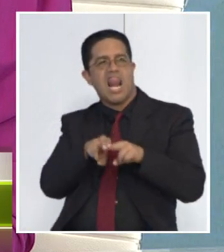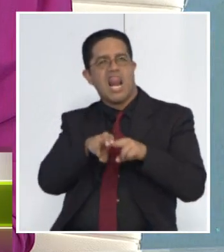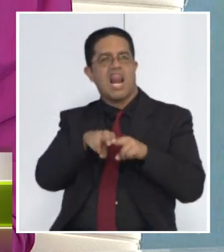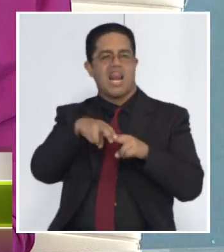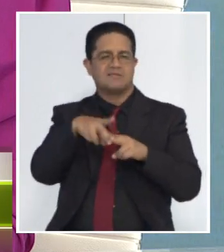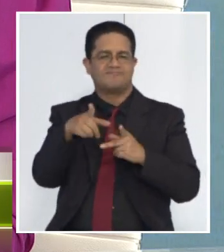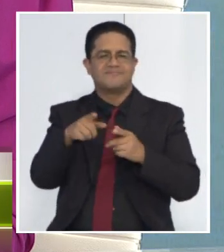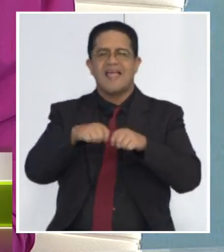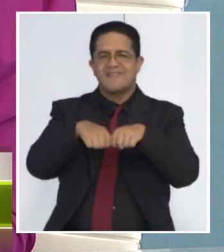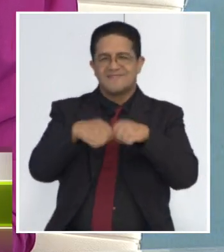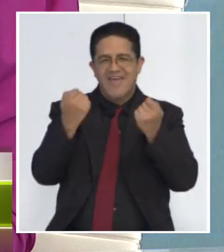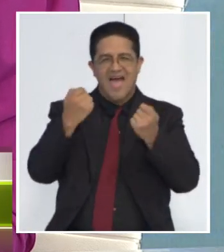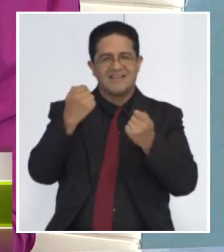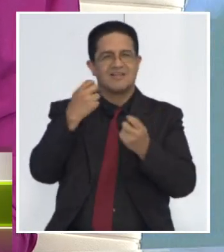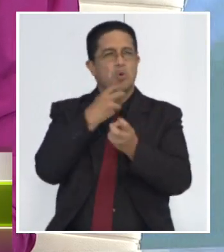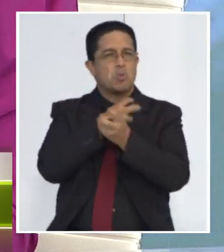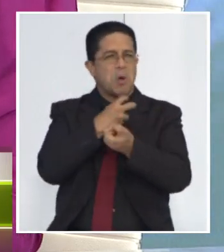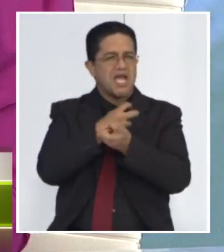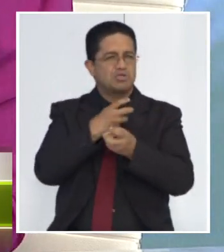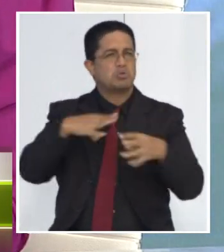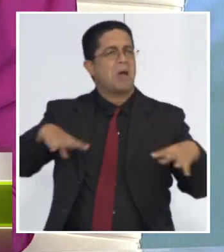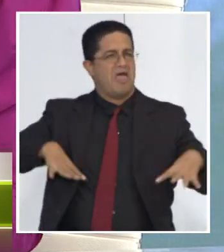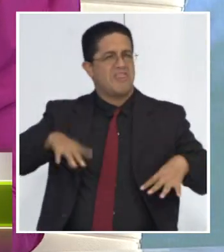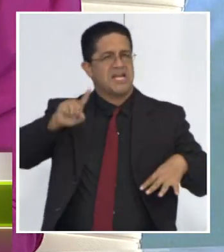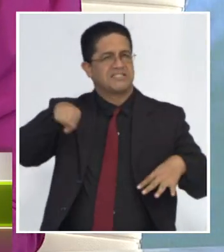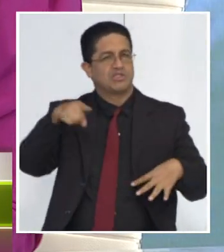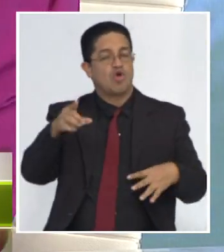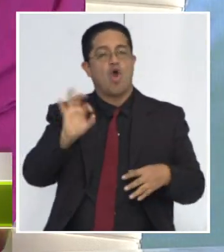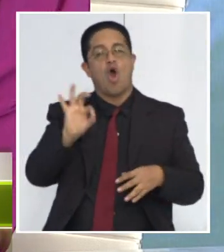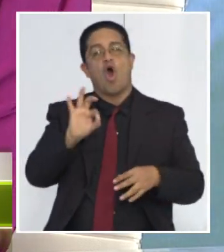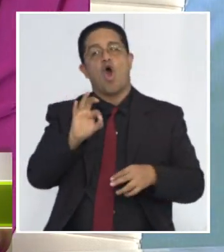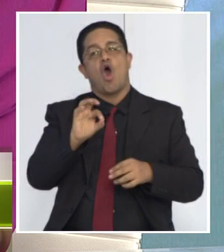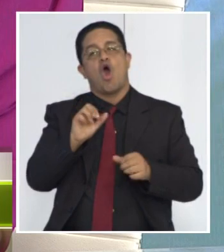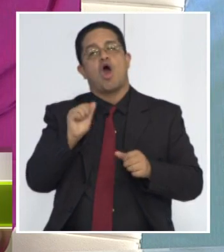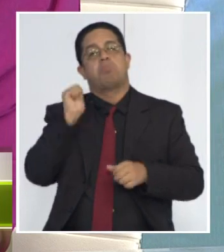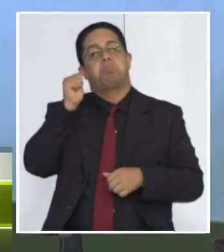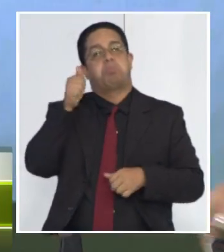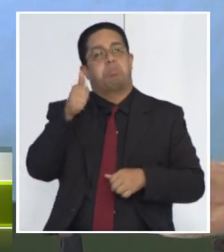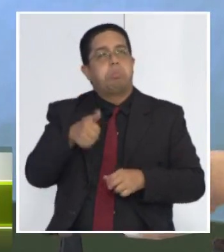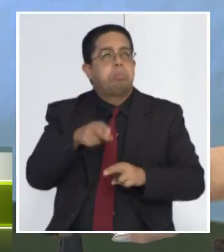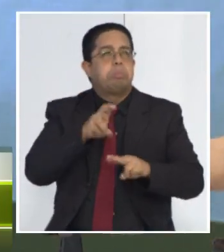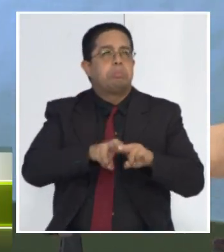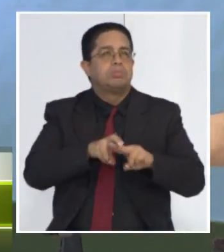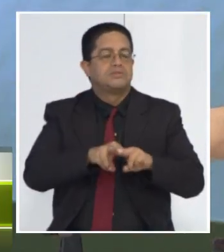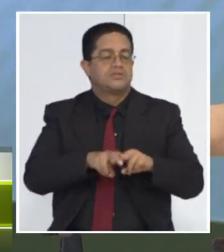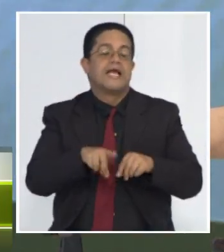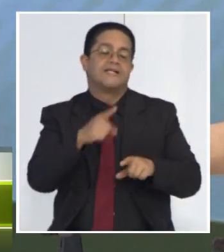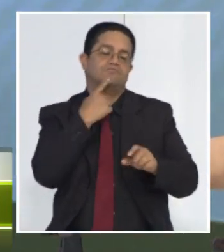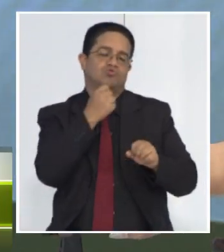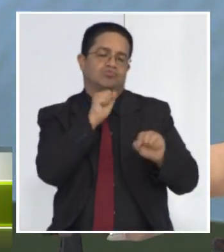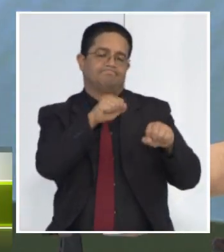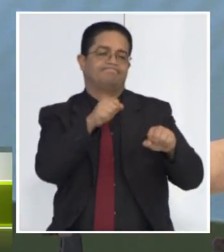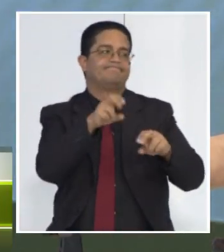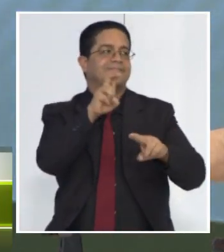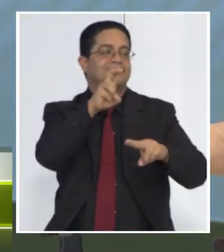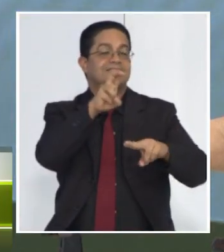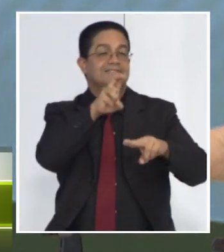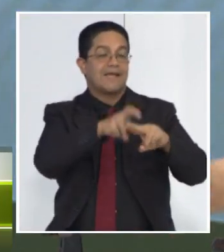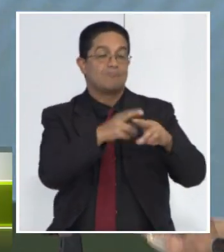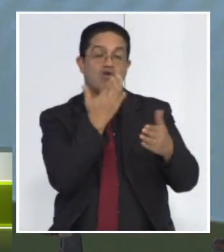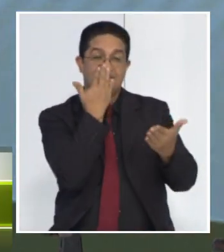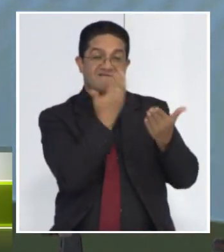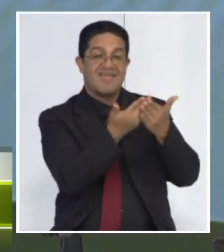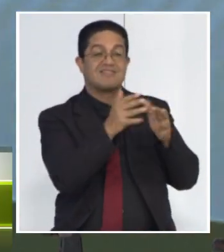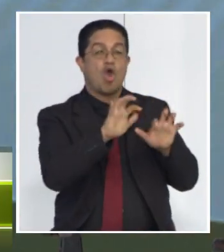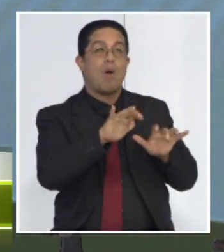las vértebras y las caderas, y también nos pregunta sobre estar tanto tiempo en computadora. Sí, te decía hace rato que estar mucho tiempo sentado frente a la